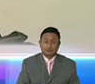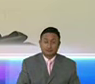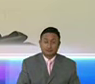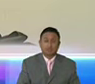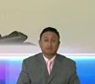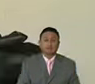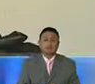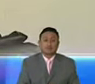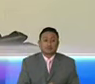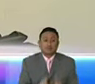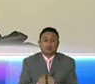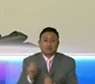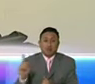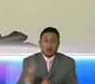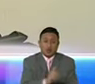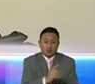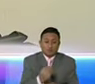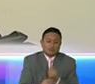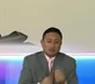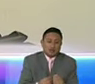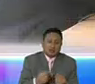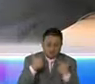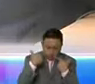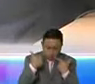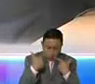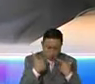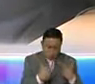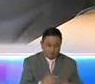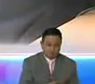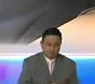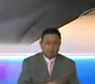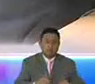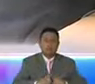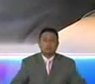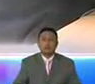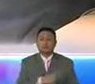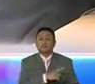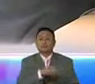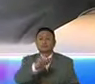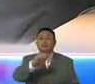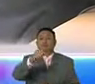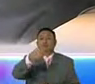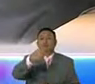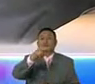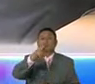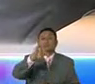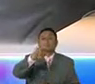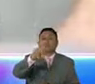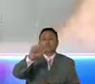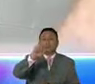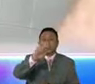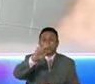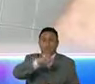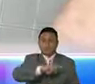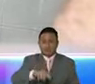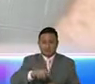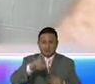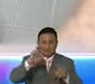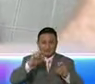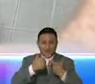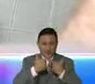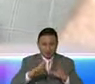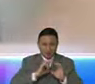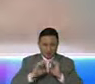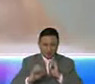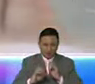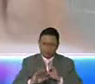observadora de lo que hacemos cada uno de los ciudadanos en redes sociales. Pero para Ramiro Aguilar el tema de la libertad de expresión en esta ley no está en juego. Dice que